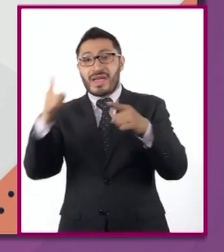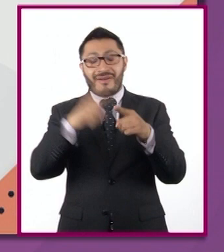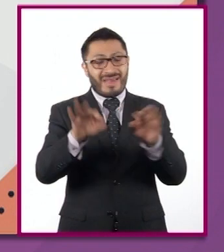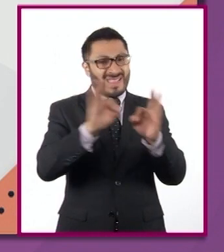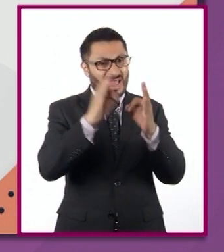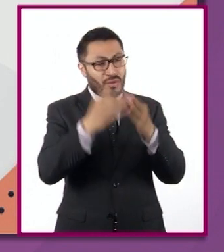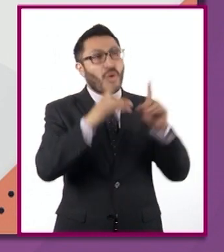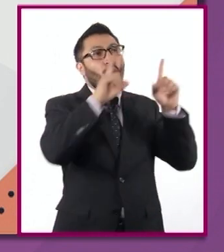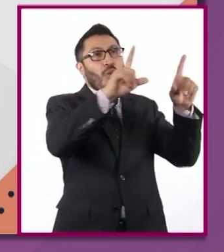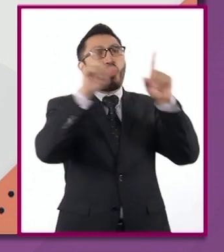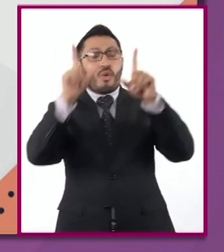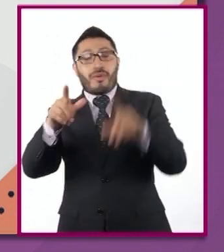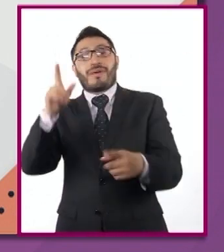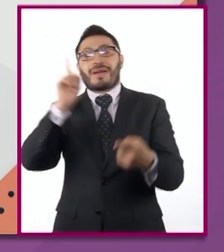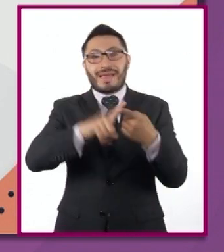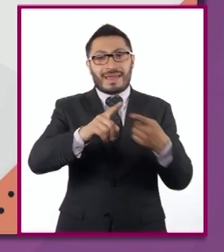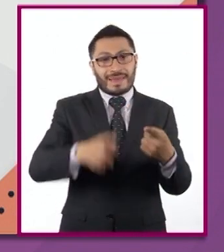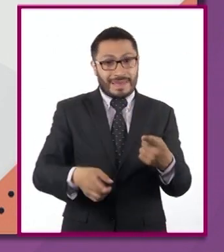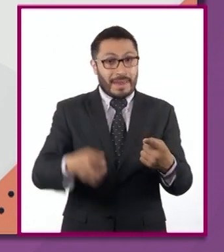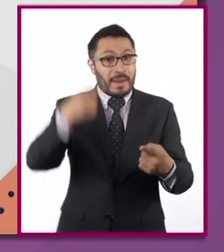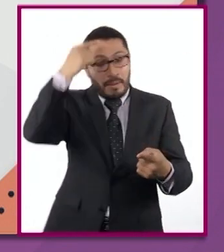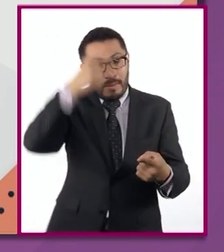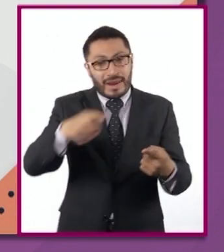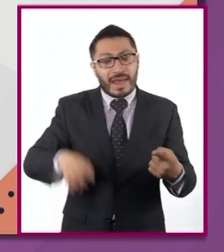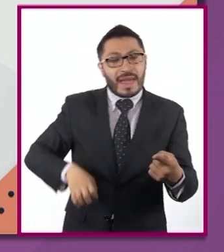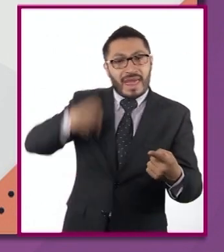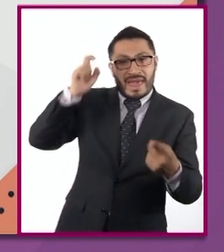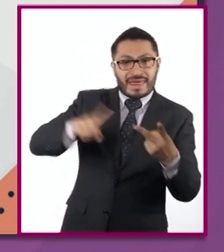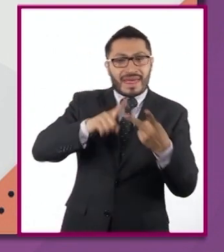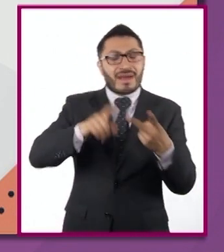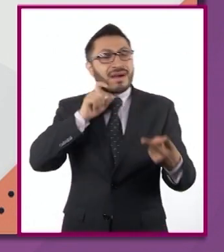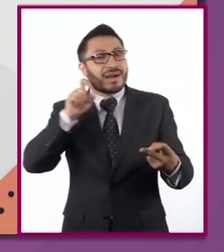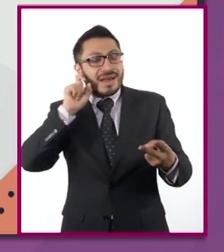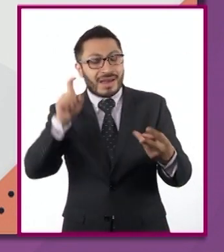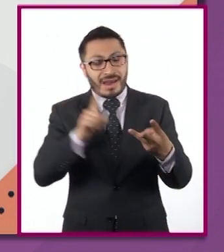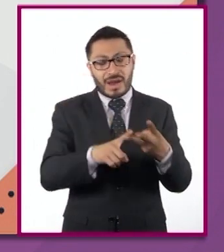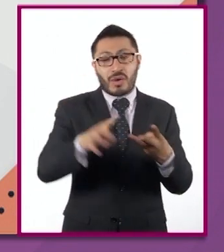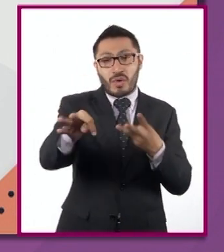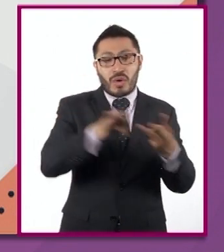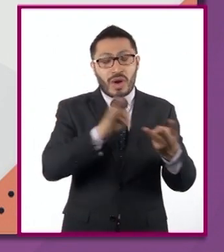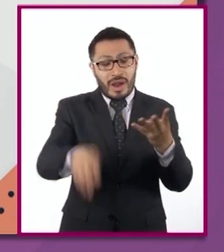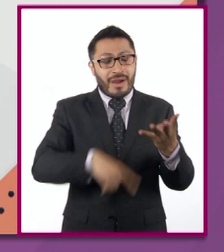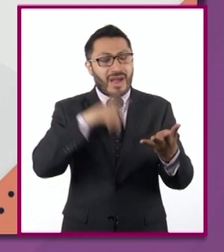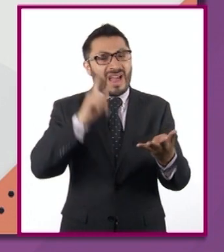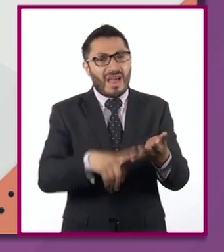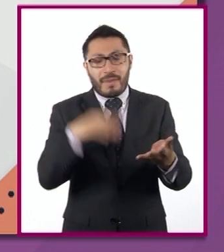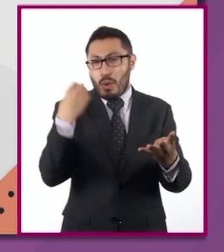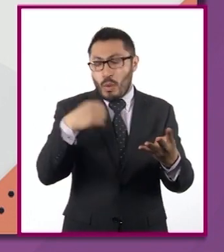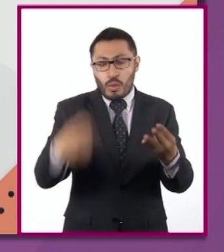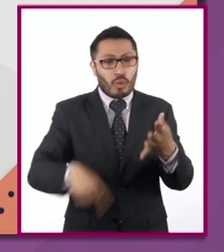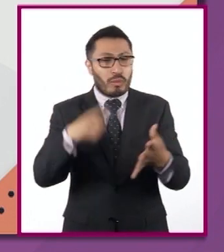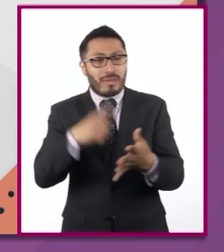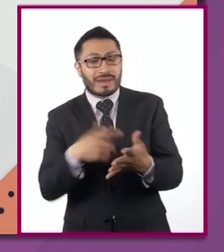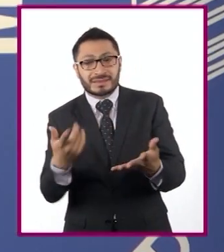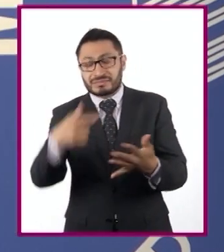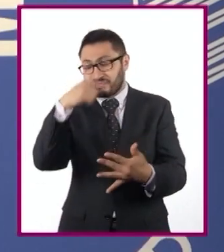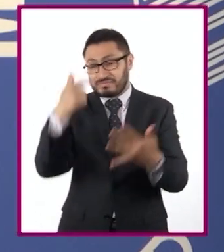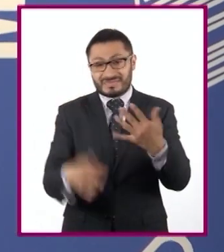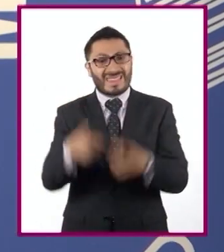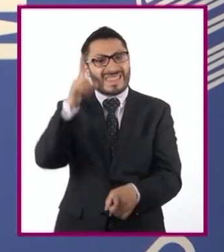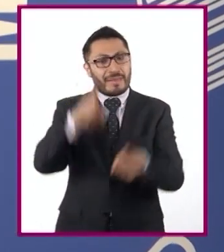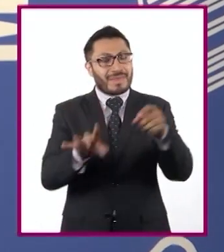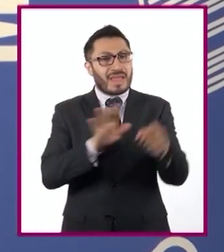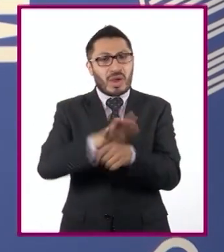del consumidor, el género, sexo y ocupación, dependiendo del producto o servicio que ofrezcan.